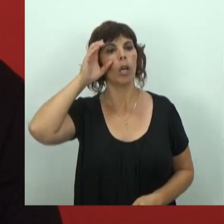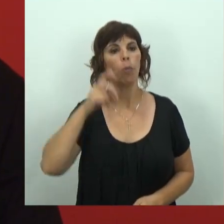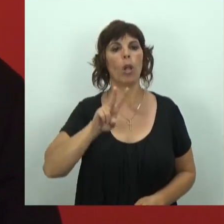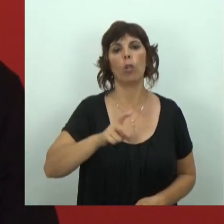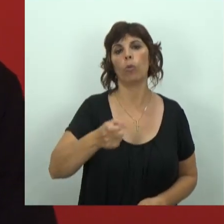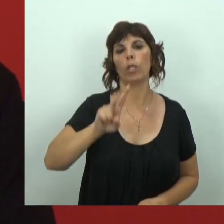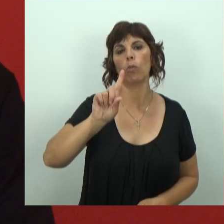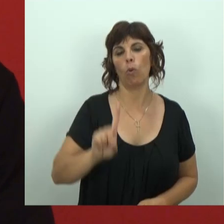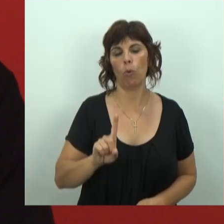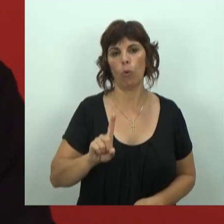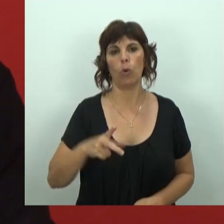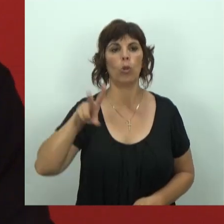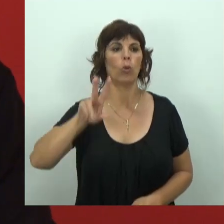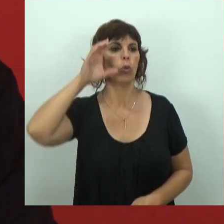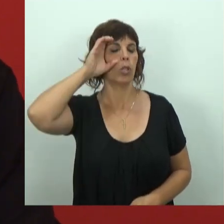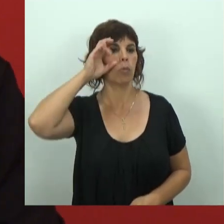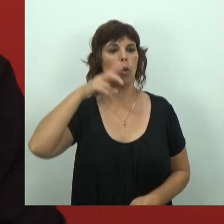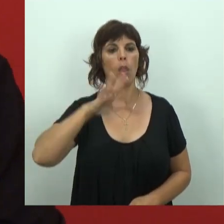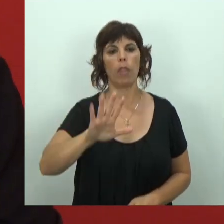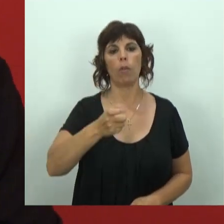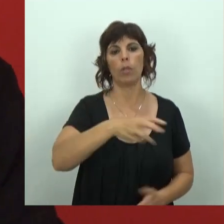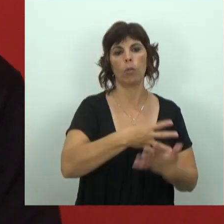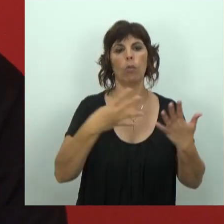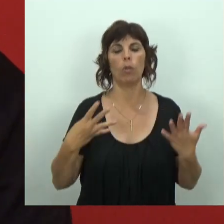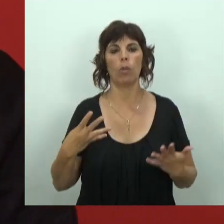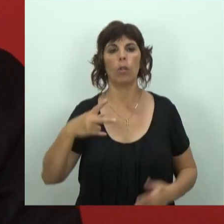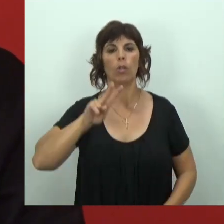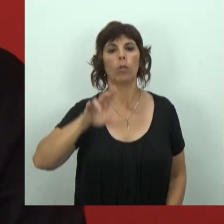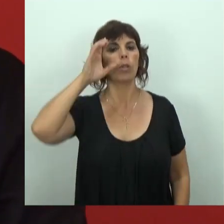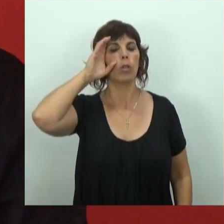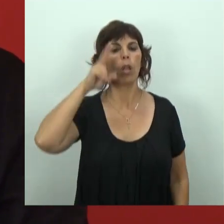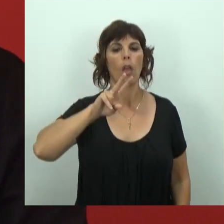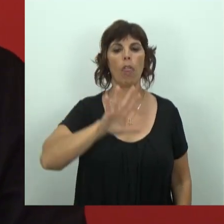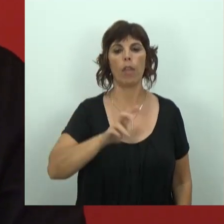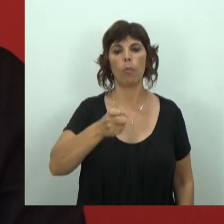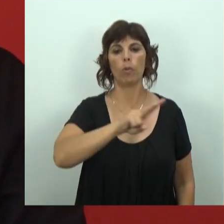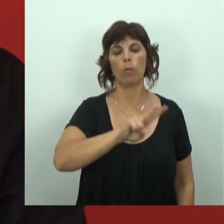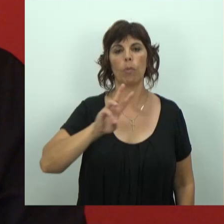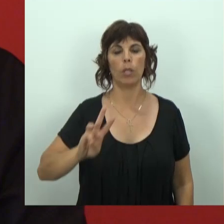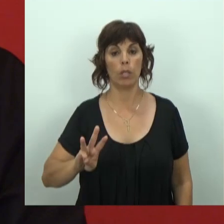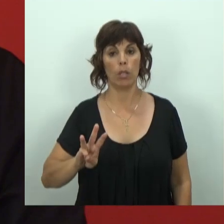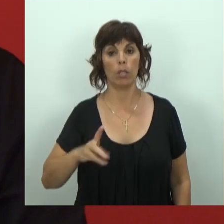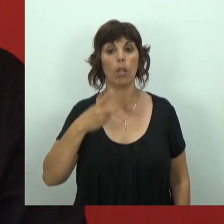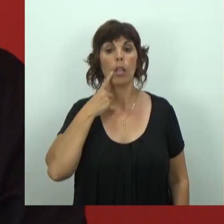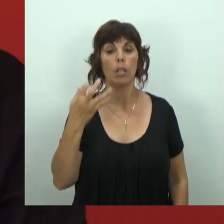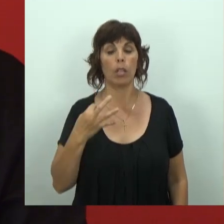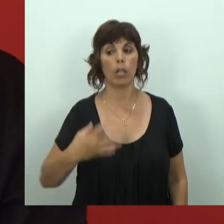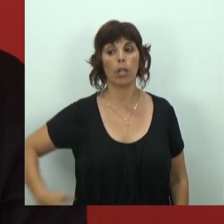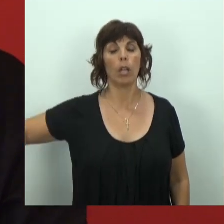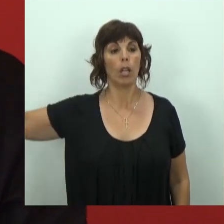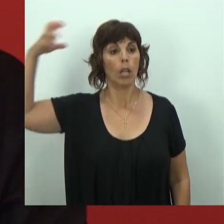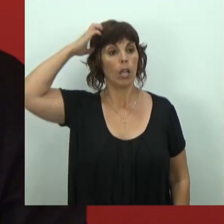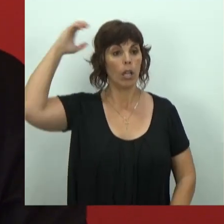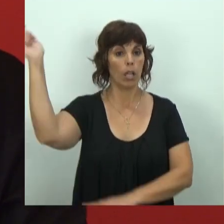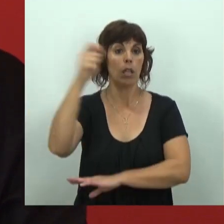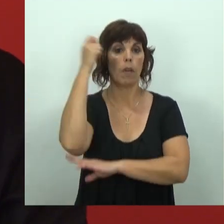1, 2 Samuel 5, 19 y 2 Samuel 5, 23, que David consultó al